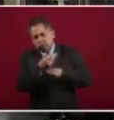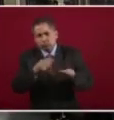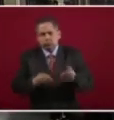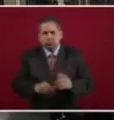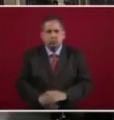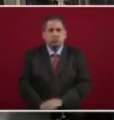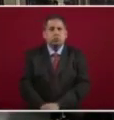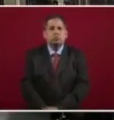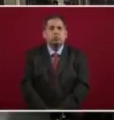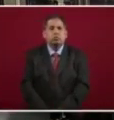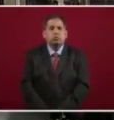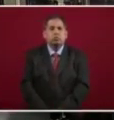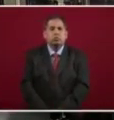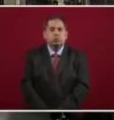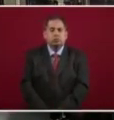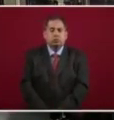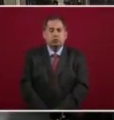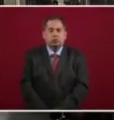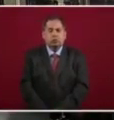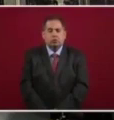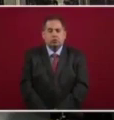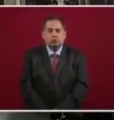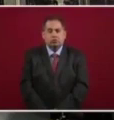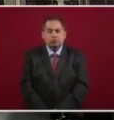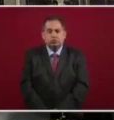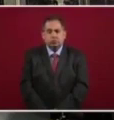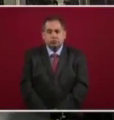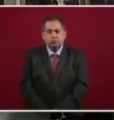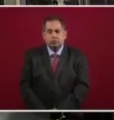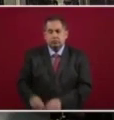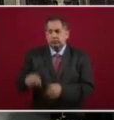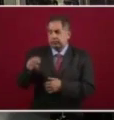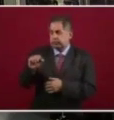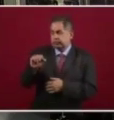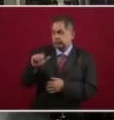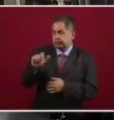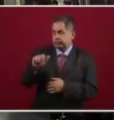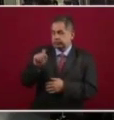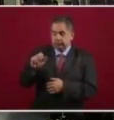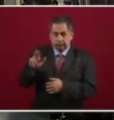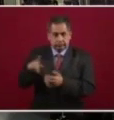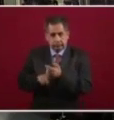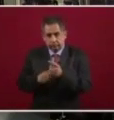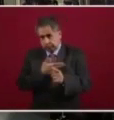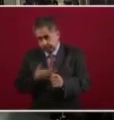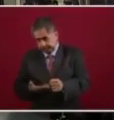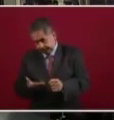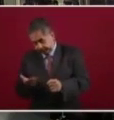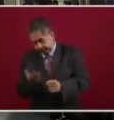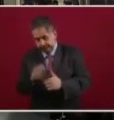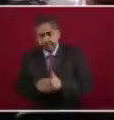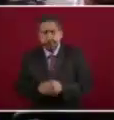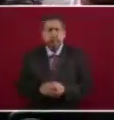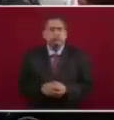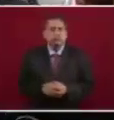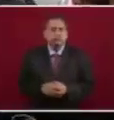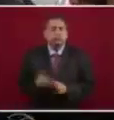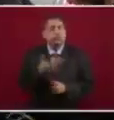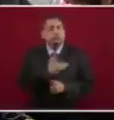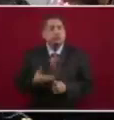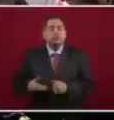Precisamente Trump ofrece el apoyo que está Hans Salazar, ZMG Noticias, presidente. Trump, el